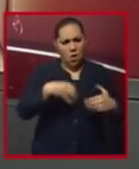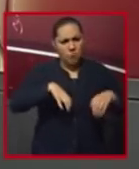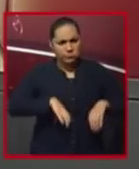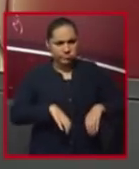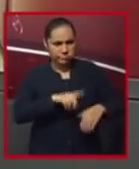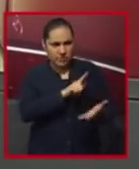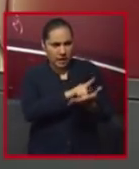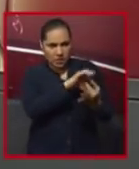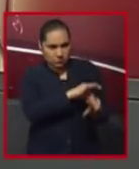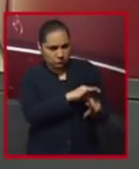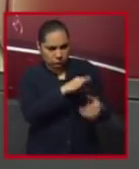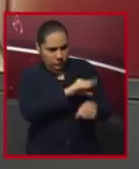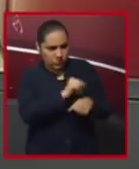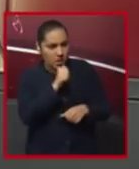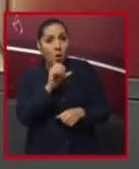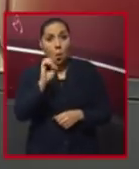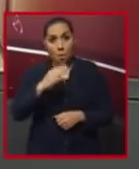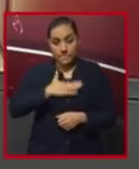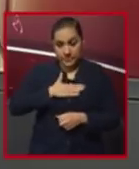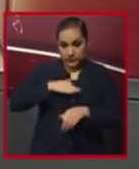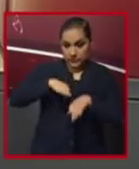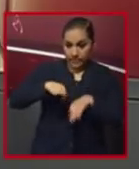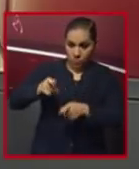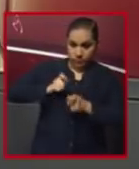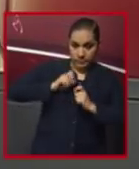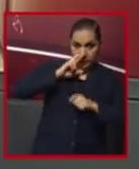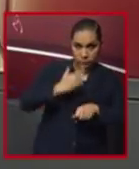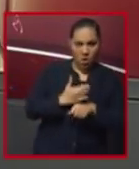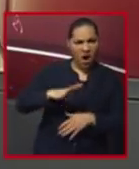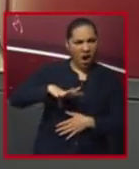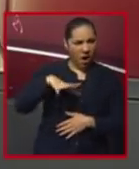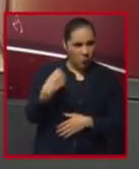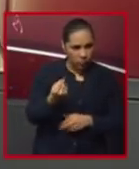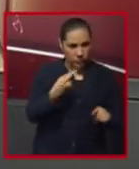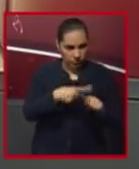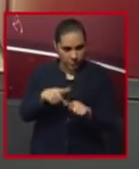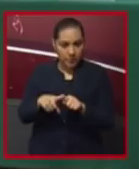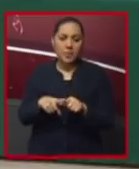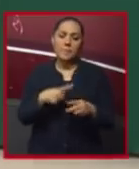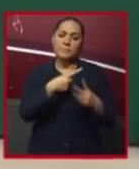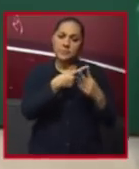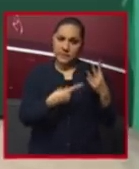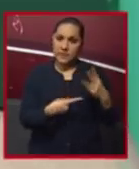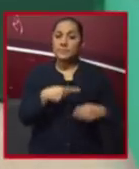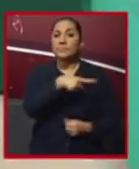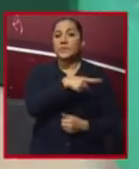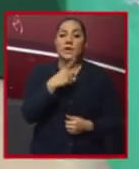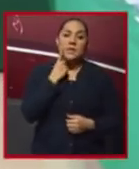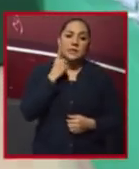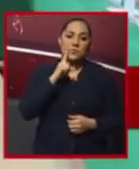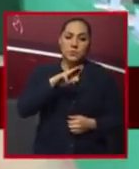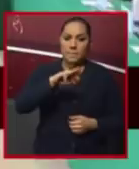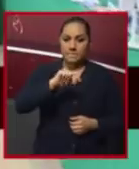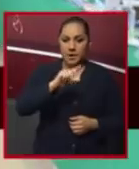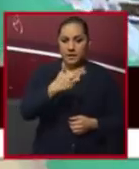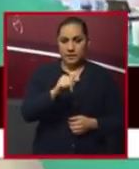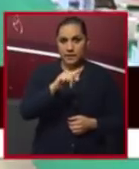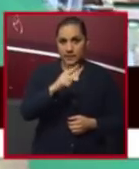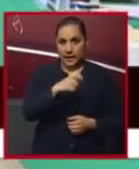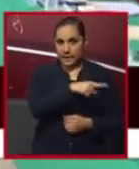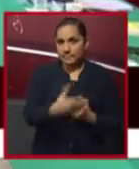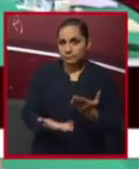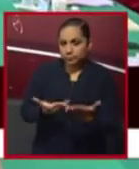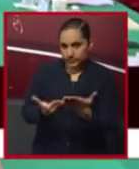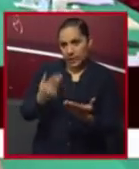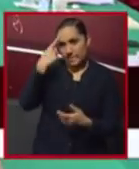Movimiento Ciudadano, Marta Tagle, solicitó que, al igual que el tema de la Guardia Nacional, se pudieran